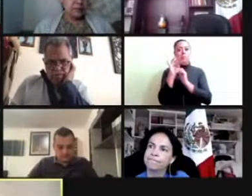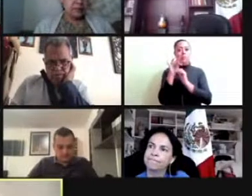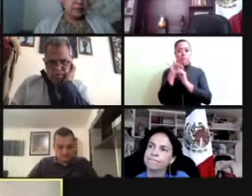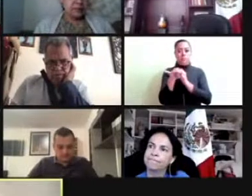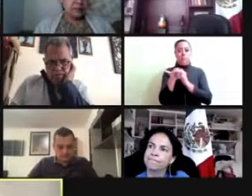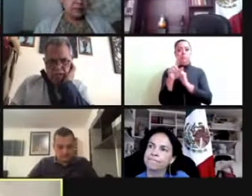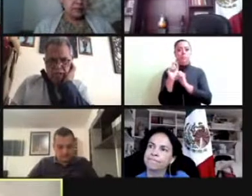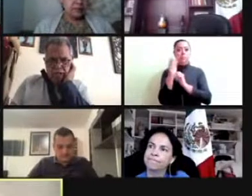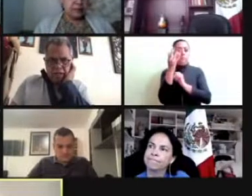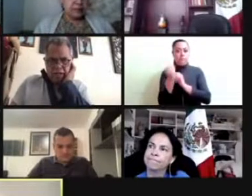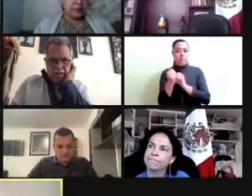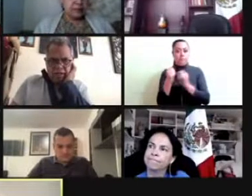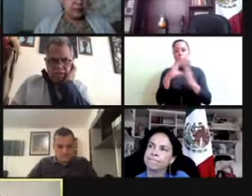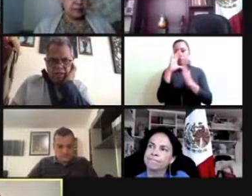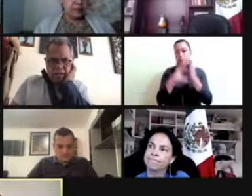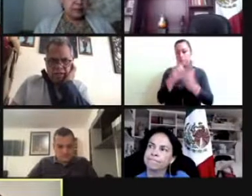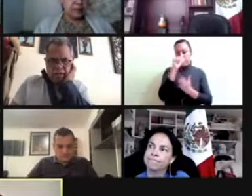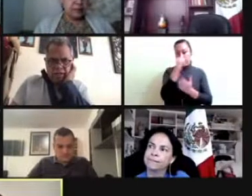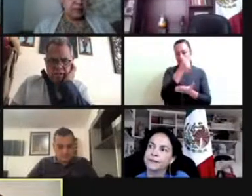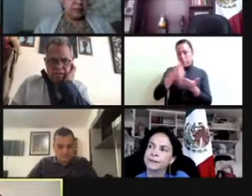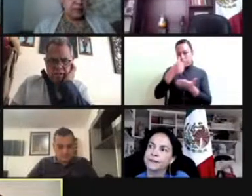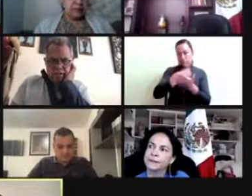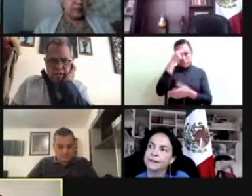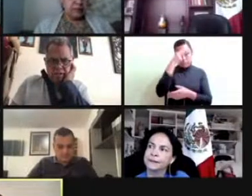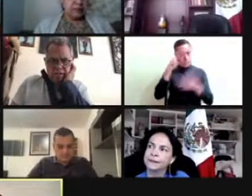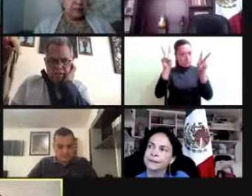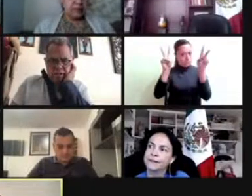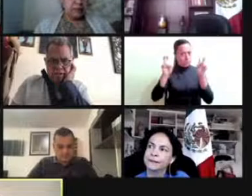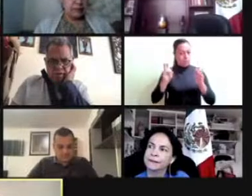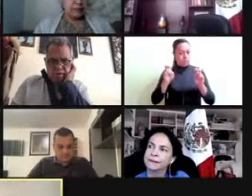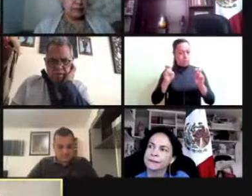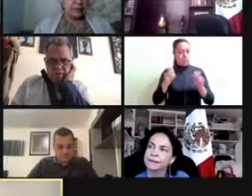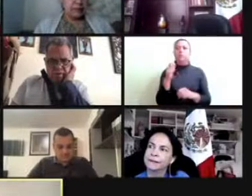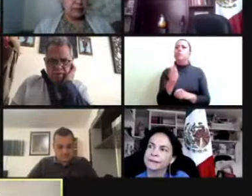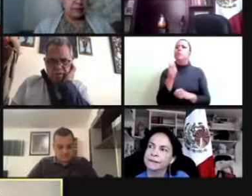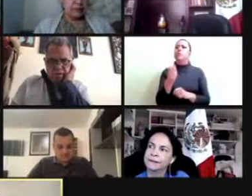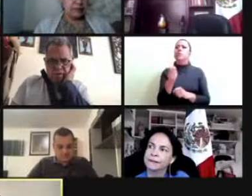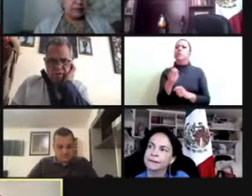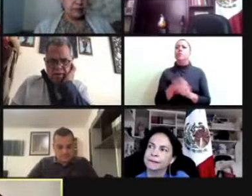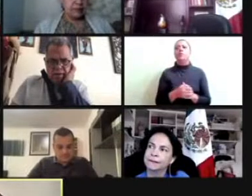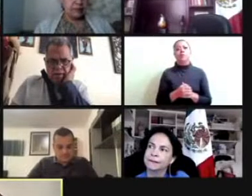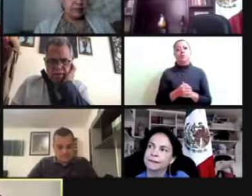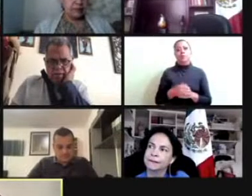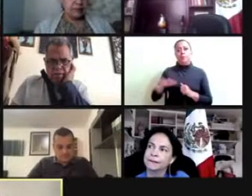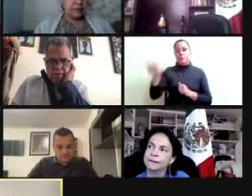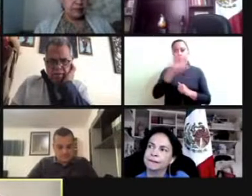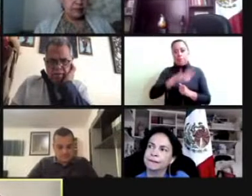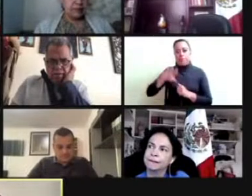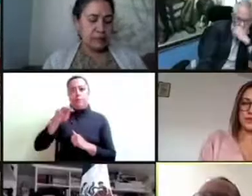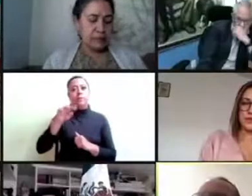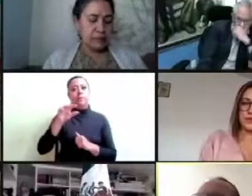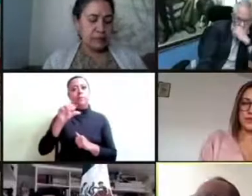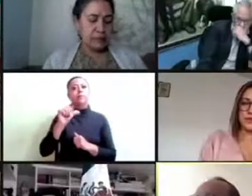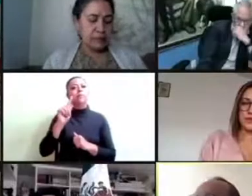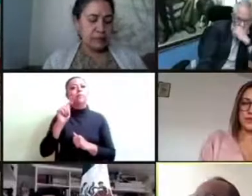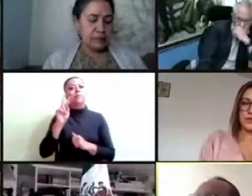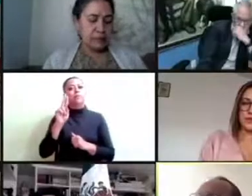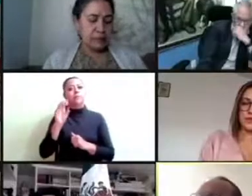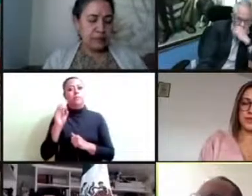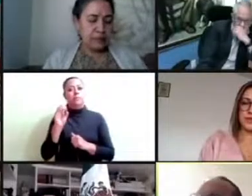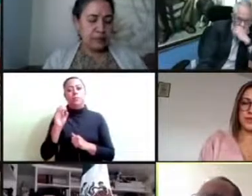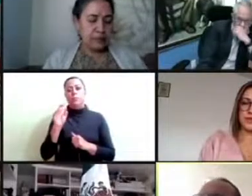Ciudad de México, relativos al tema de la zona metropolitana y particularmente de las